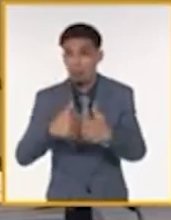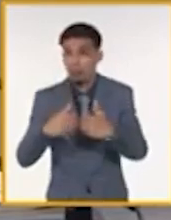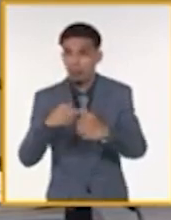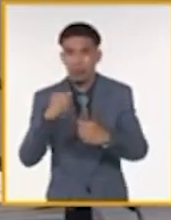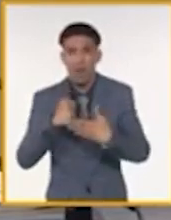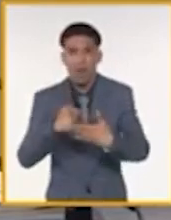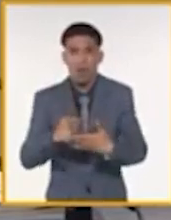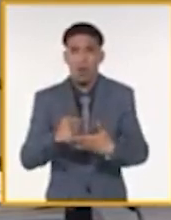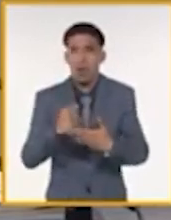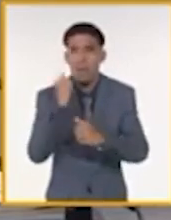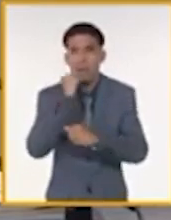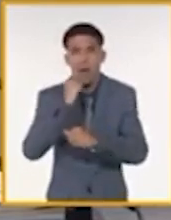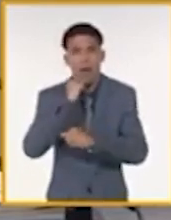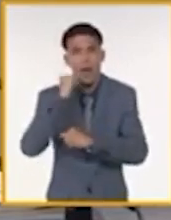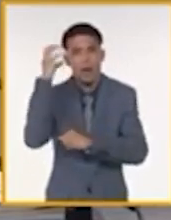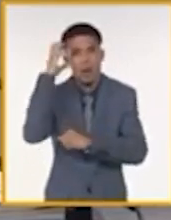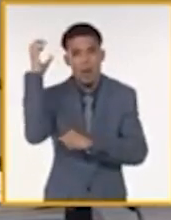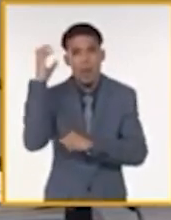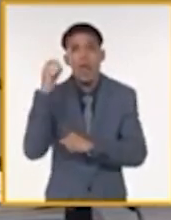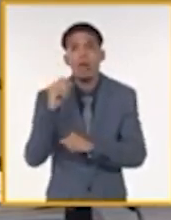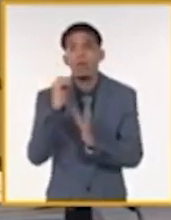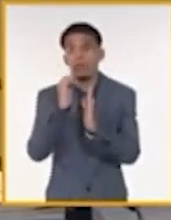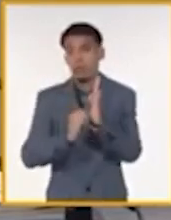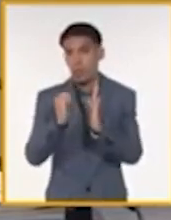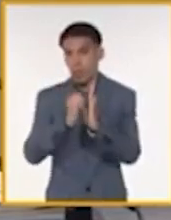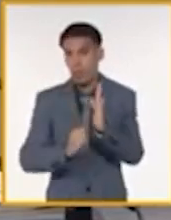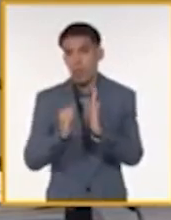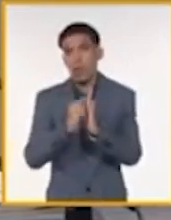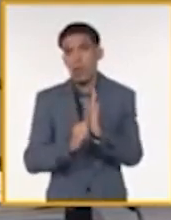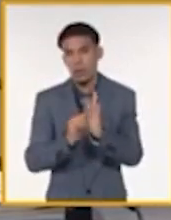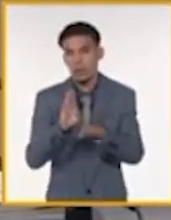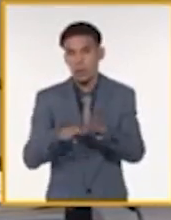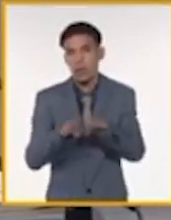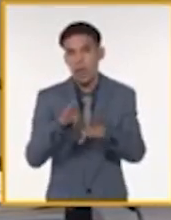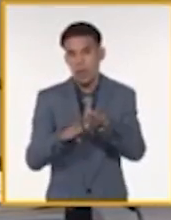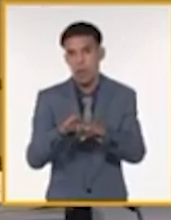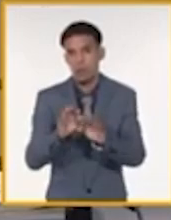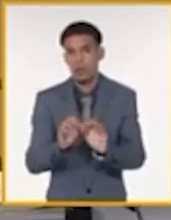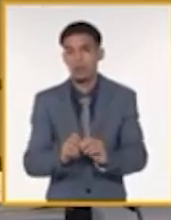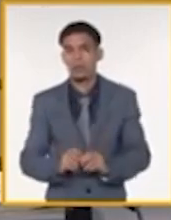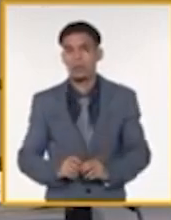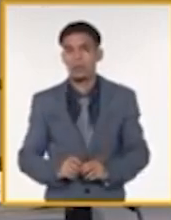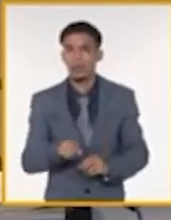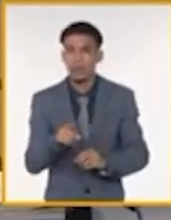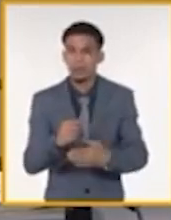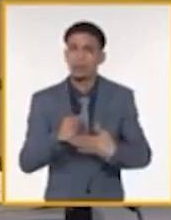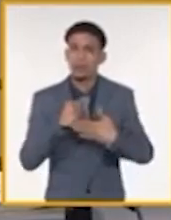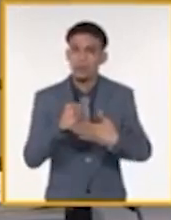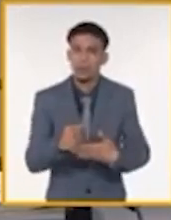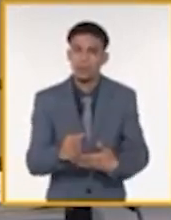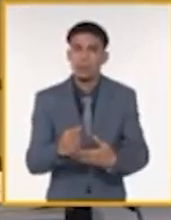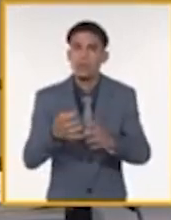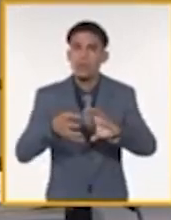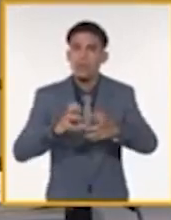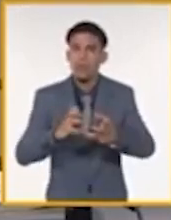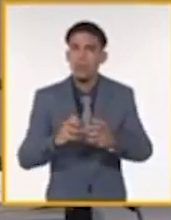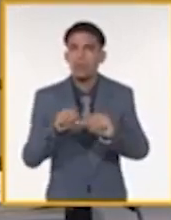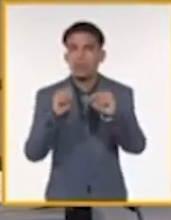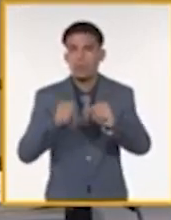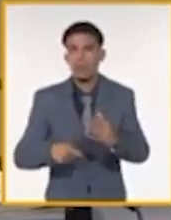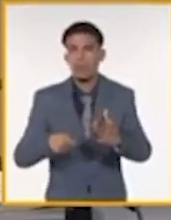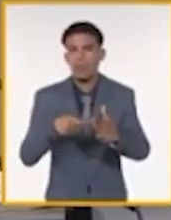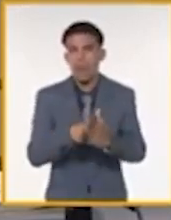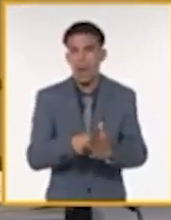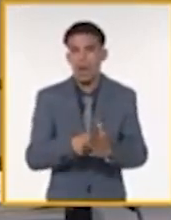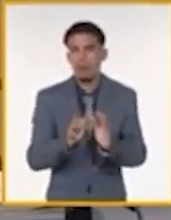ahora a la tributación de ese personal contratado Entonces eso nos acerca es ideas de Justicia del sistema tributario de